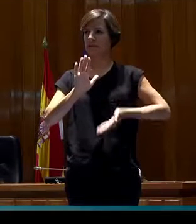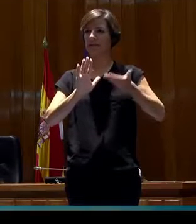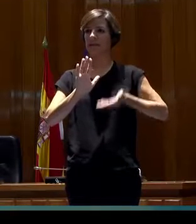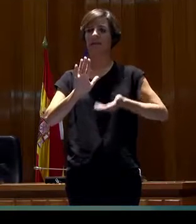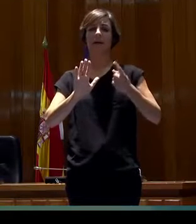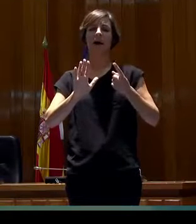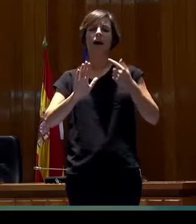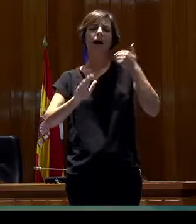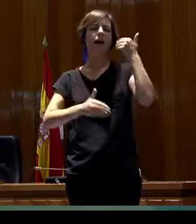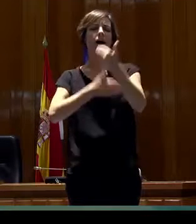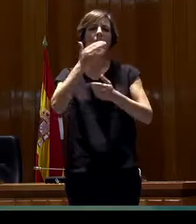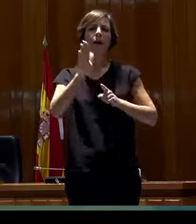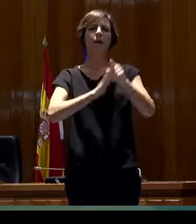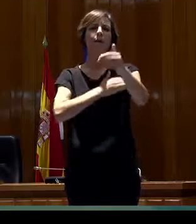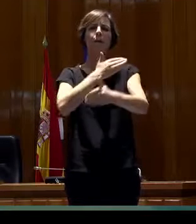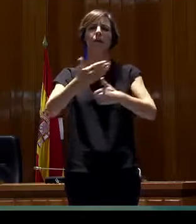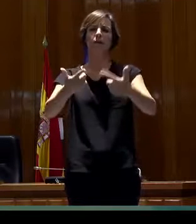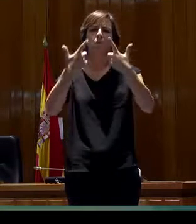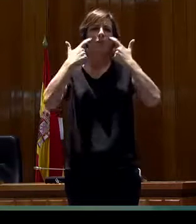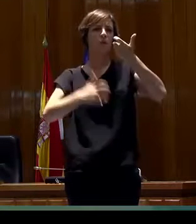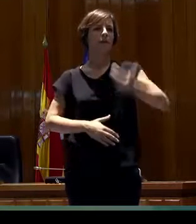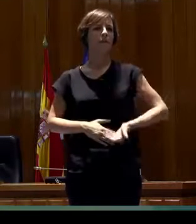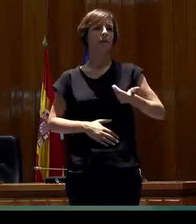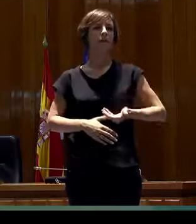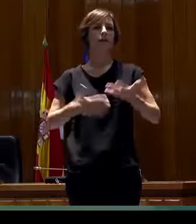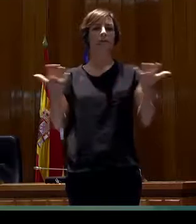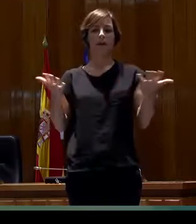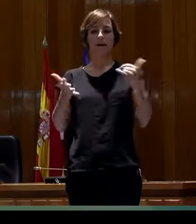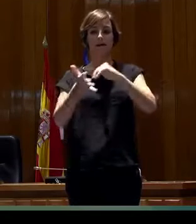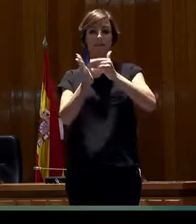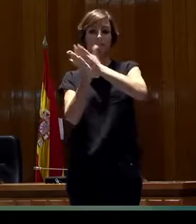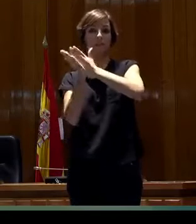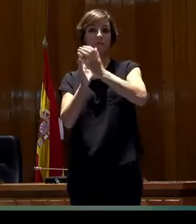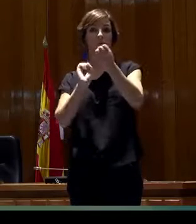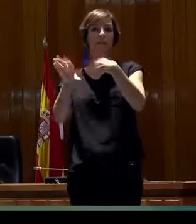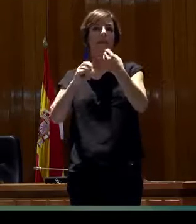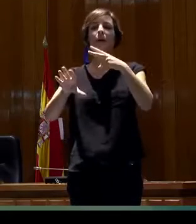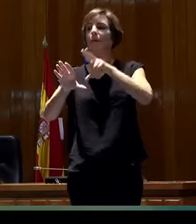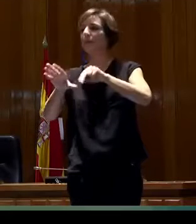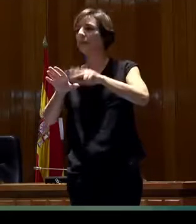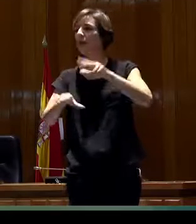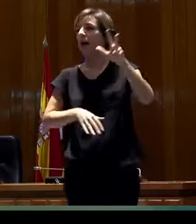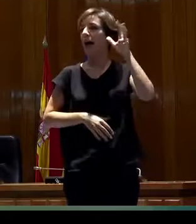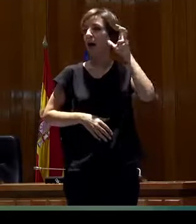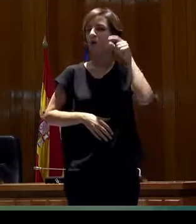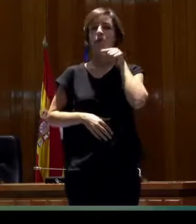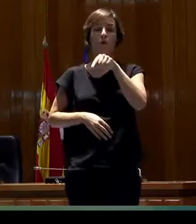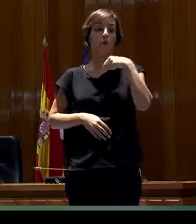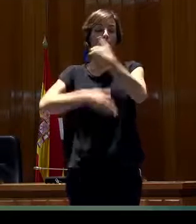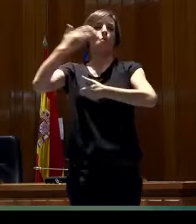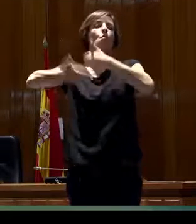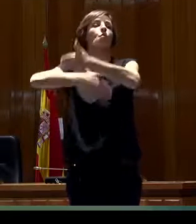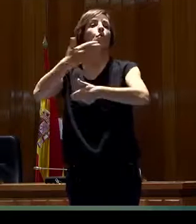muy importante en lo que es el procesamiento de los sistemas multimedia, el procesamiento de vídeo, del audio, que ha permitido